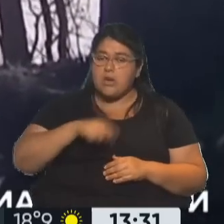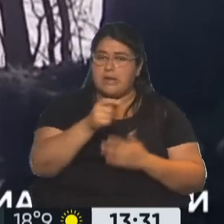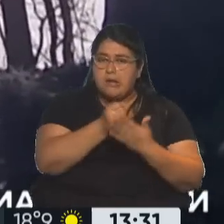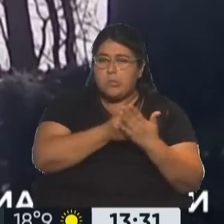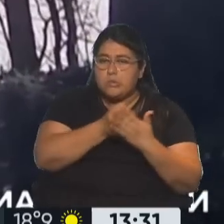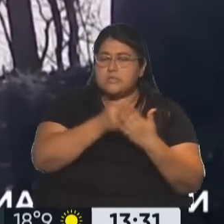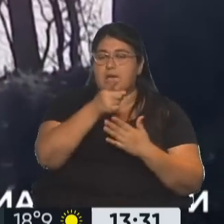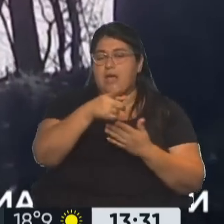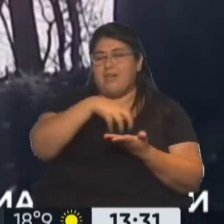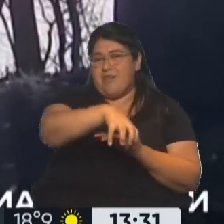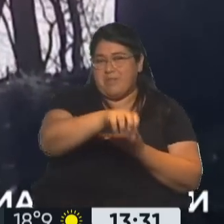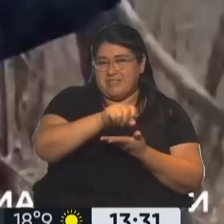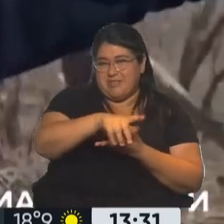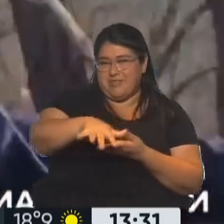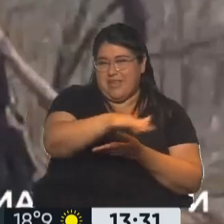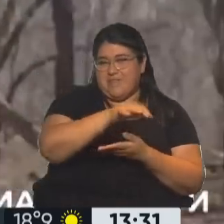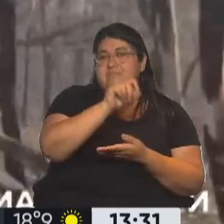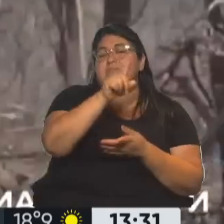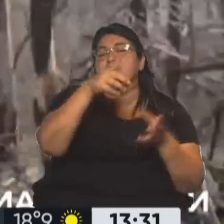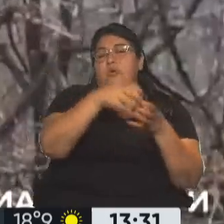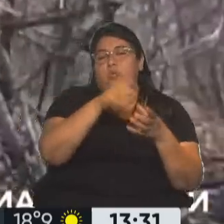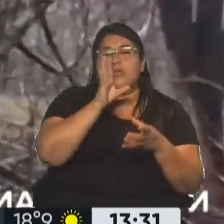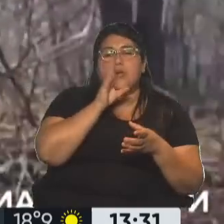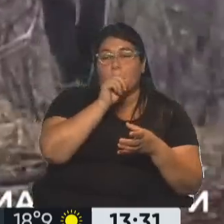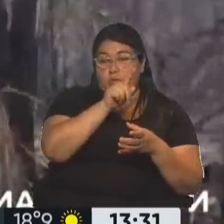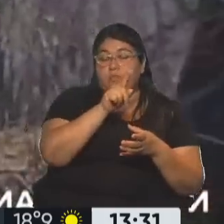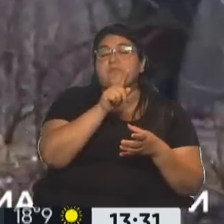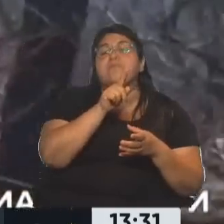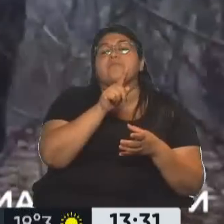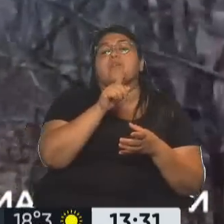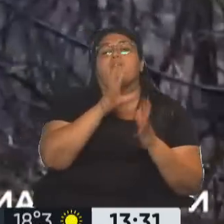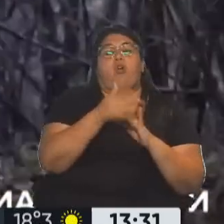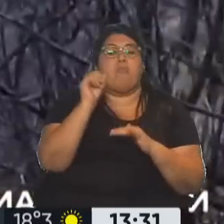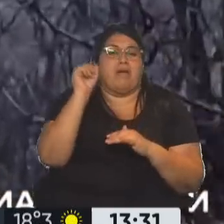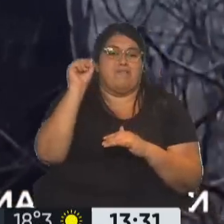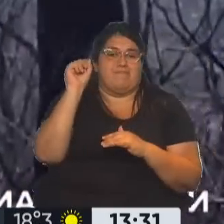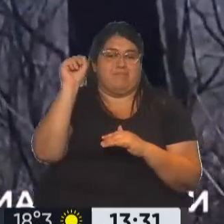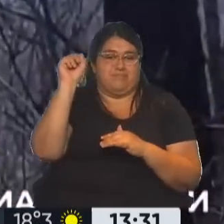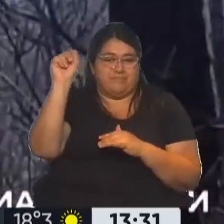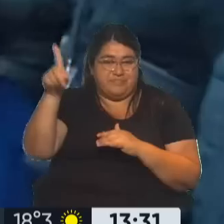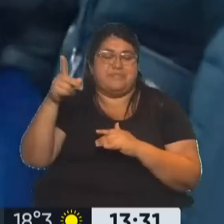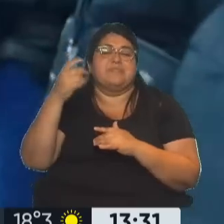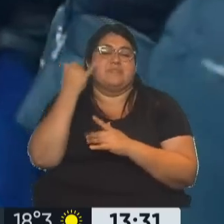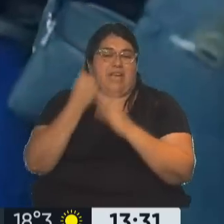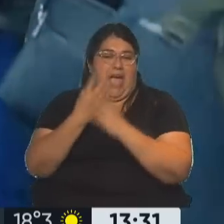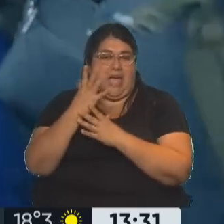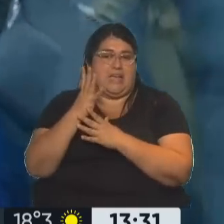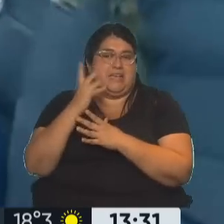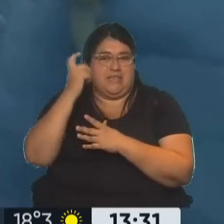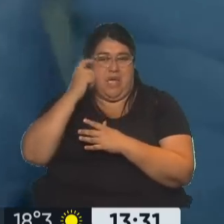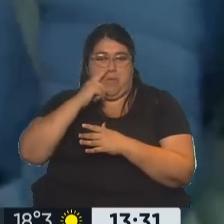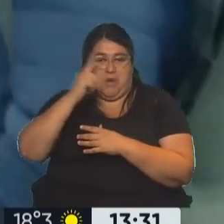según el Departamento de Estado norteamericano, unos 10.000 soldados profesionales de Wagner, a los que se sumaron unos 40.000